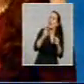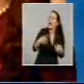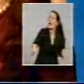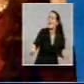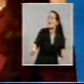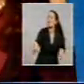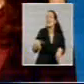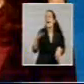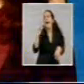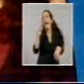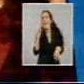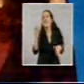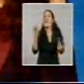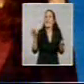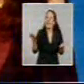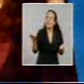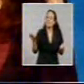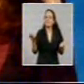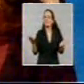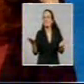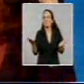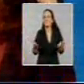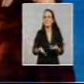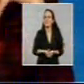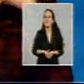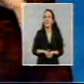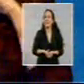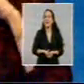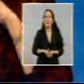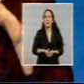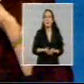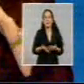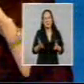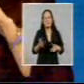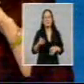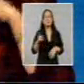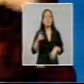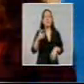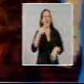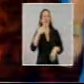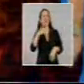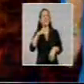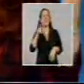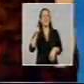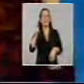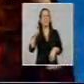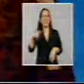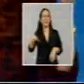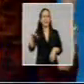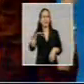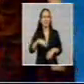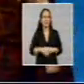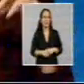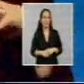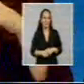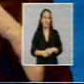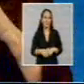algo que tal vez me pueda entender nada más hoy